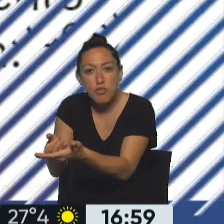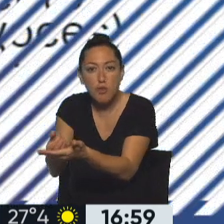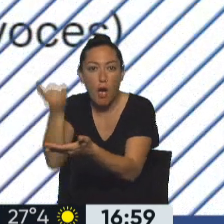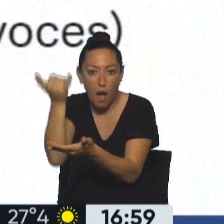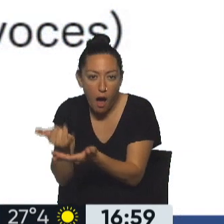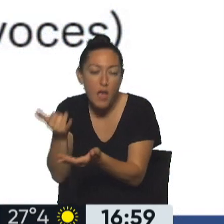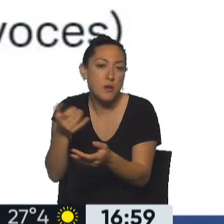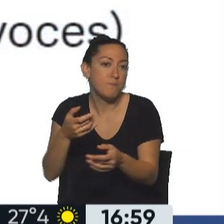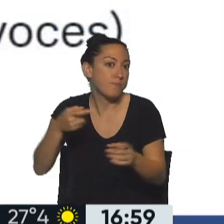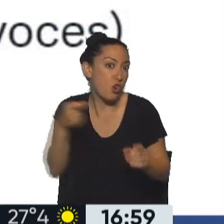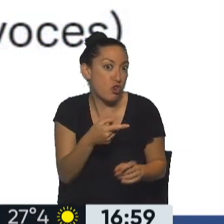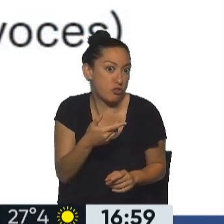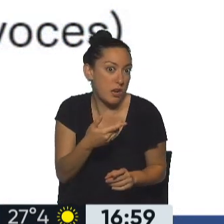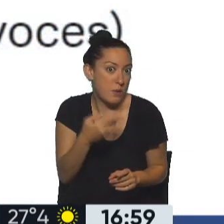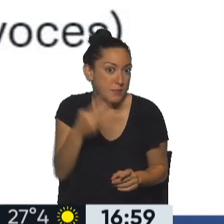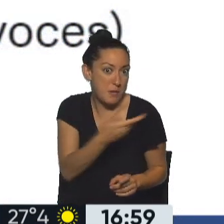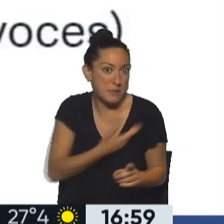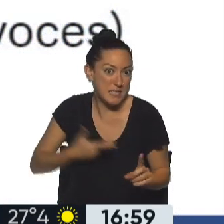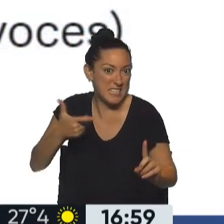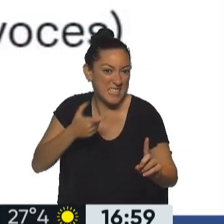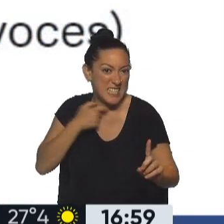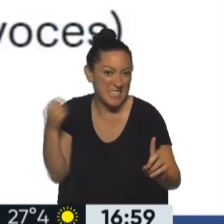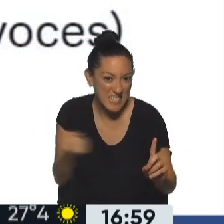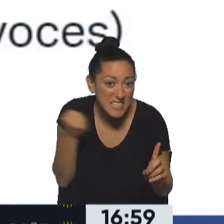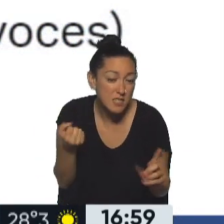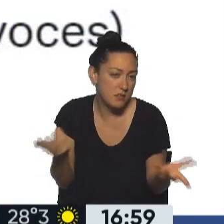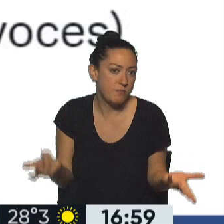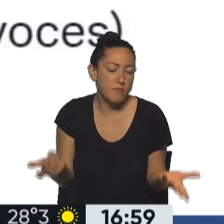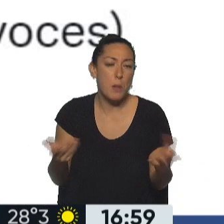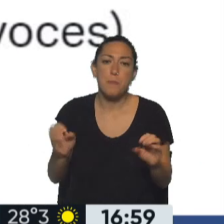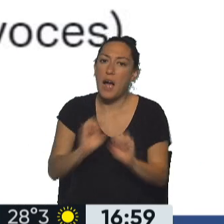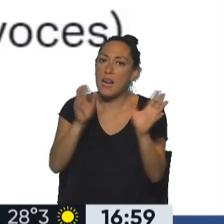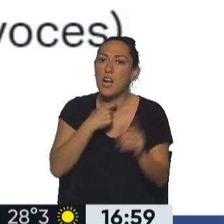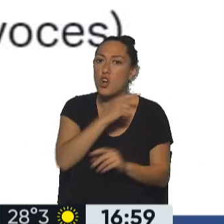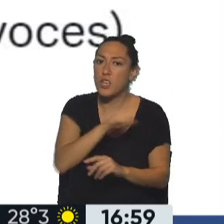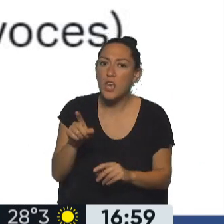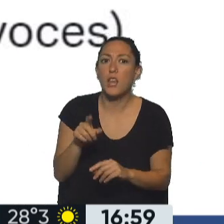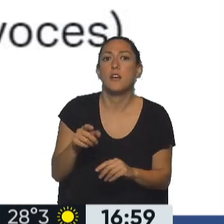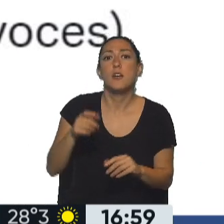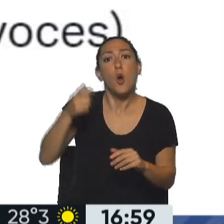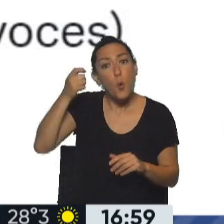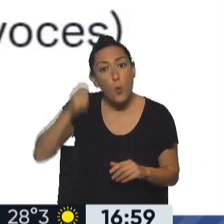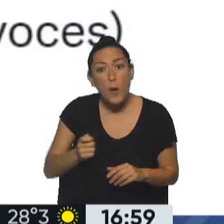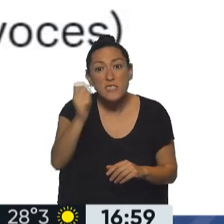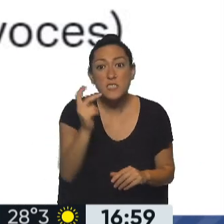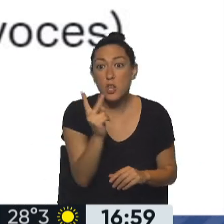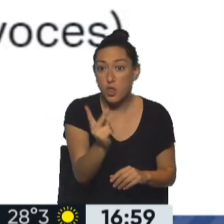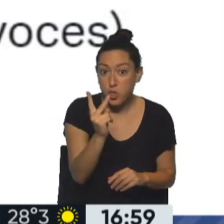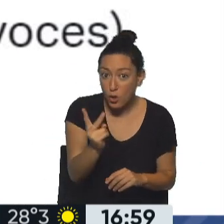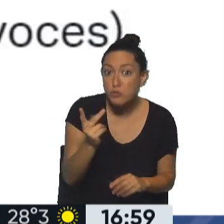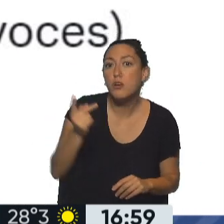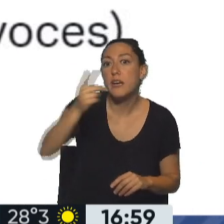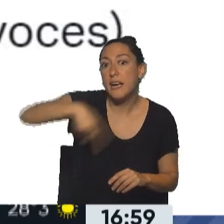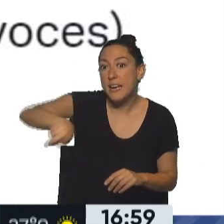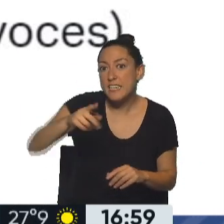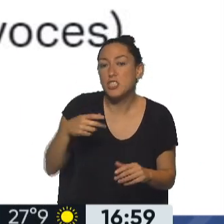Nación. Continúa, los jueces Leopoldo Bruglia y Pablo Bertuzzi deberían estar solo en los tribunales para los cuales concursaron. Solo